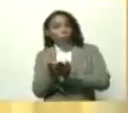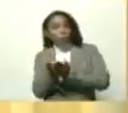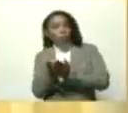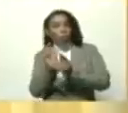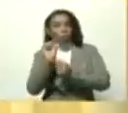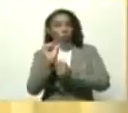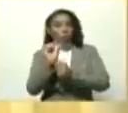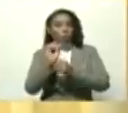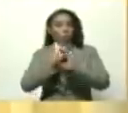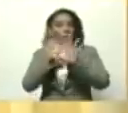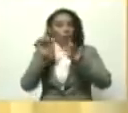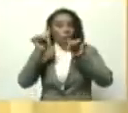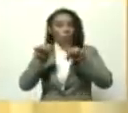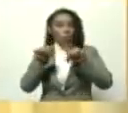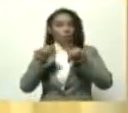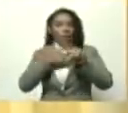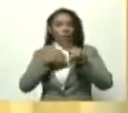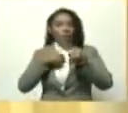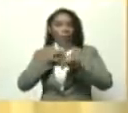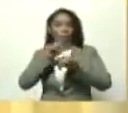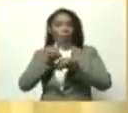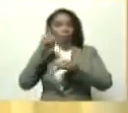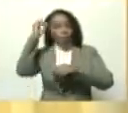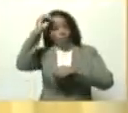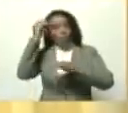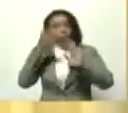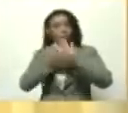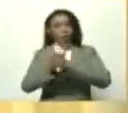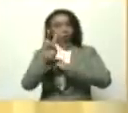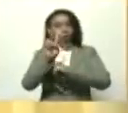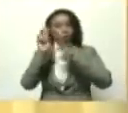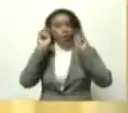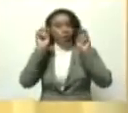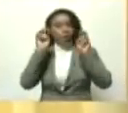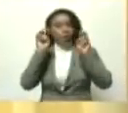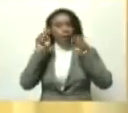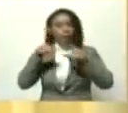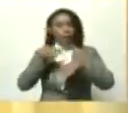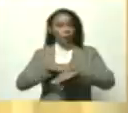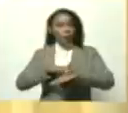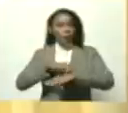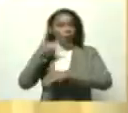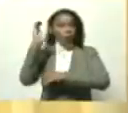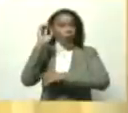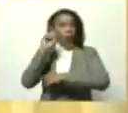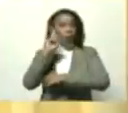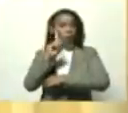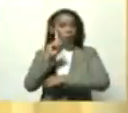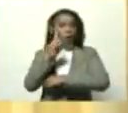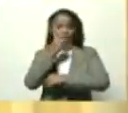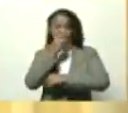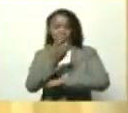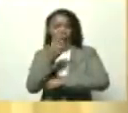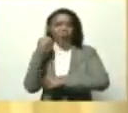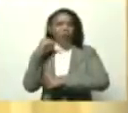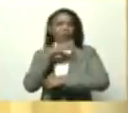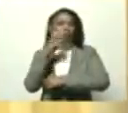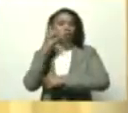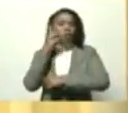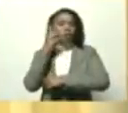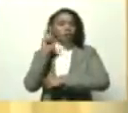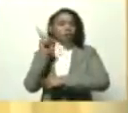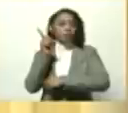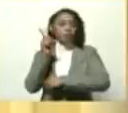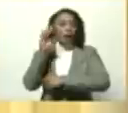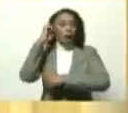la declaración de hoy y quisiera consultarle su opinión sobre dos temas que han transcurrido hoy en Colombia. Una, la visita de Iván Duque